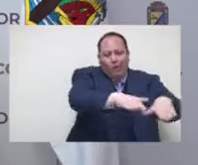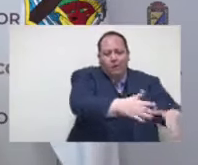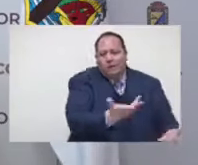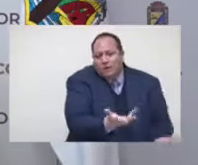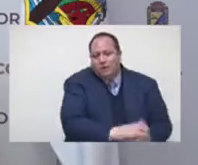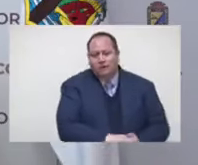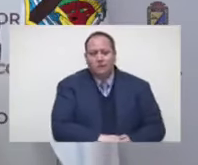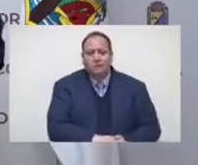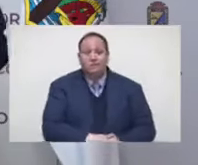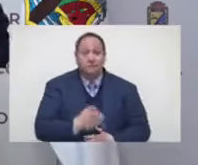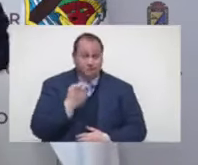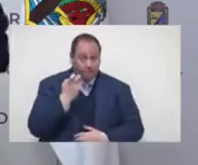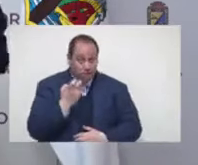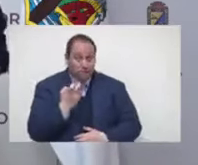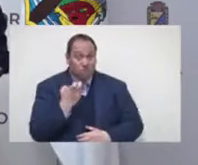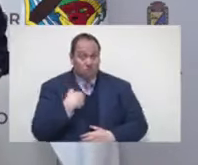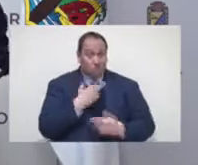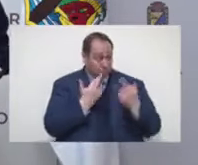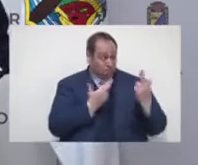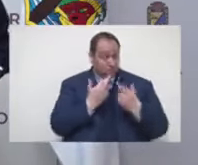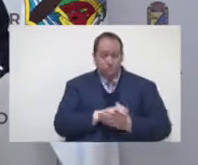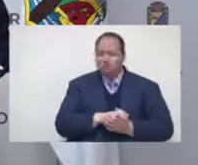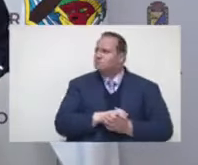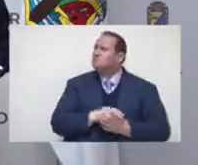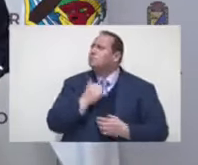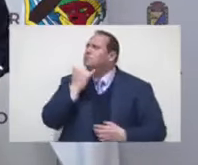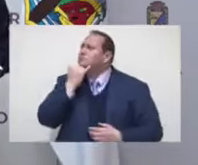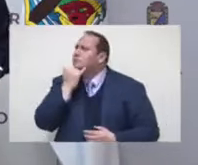Entonces, por eso es que estamos revisando. ¿Mande?